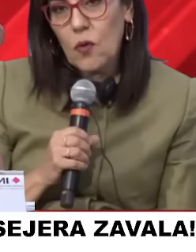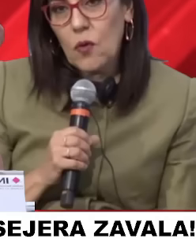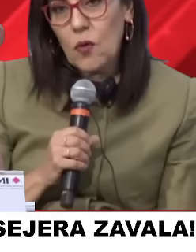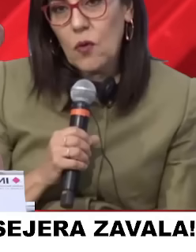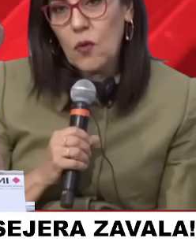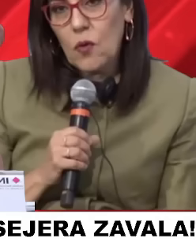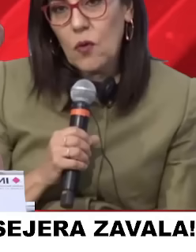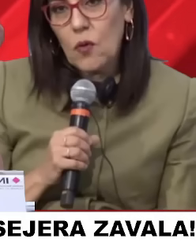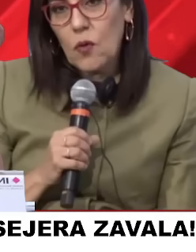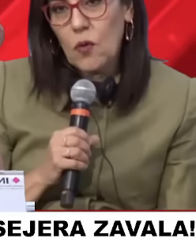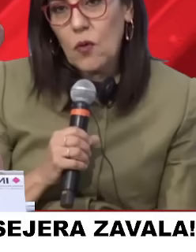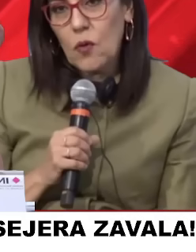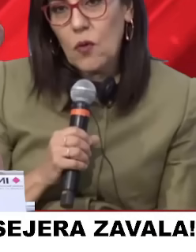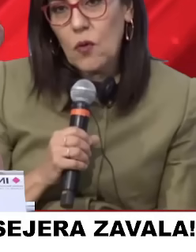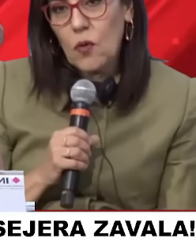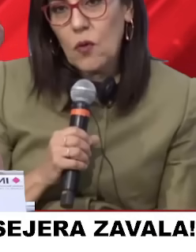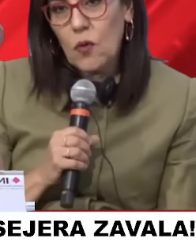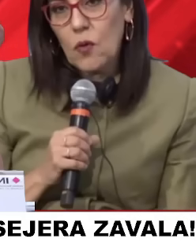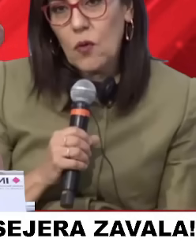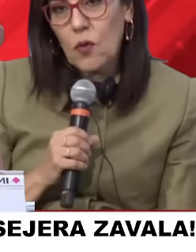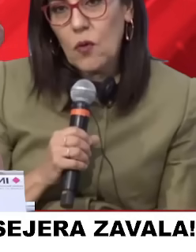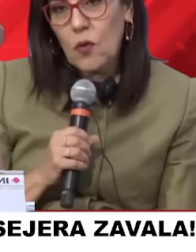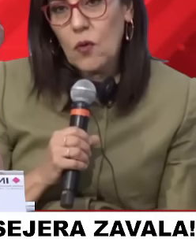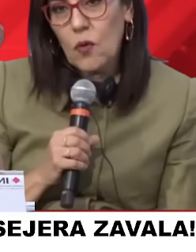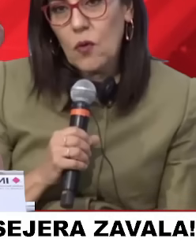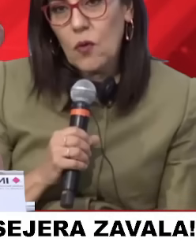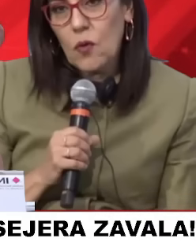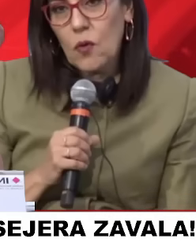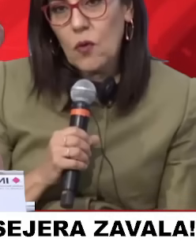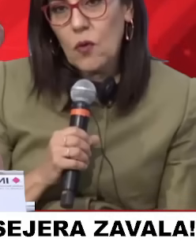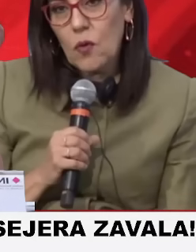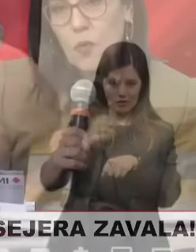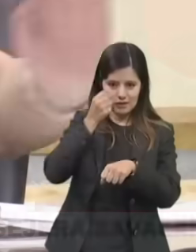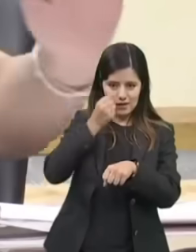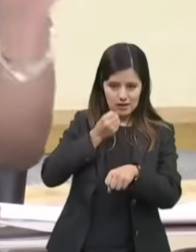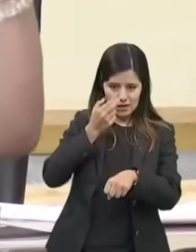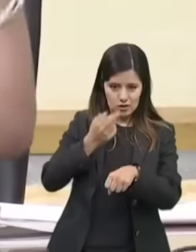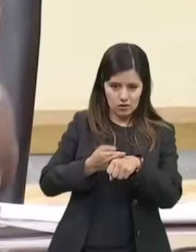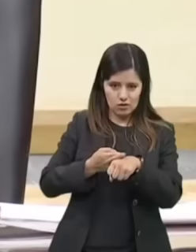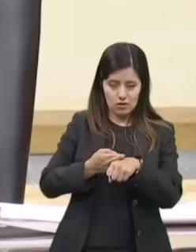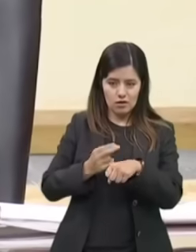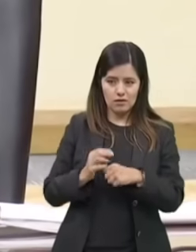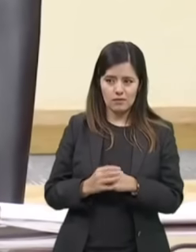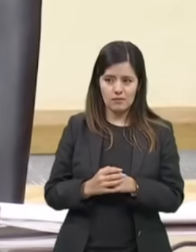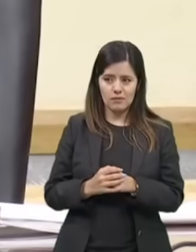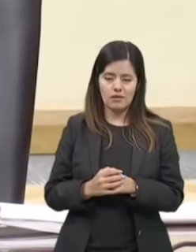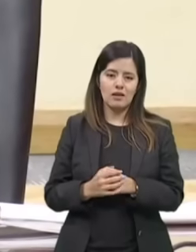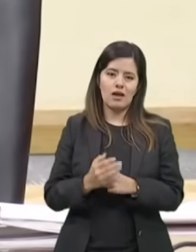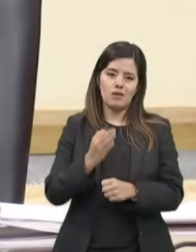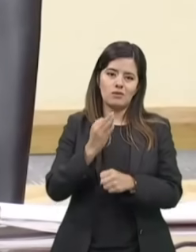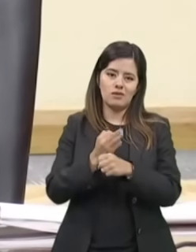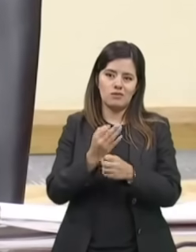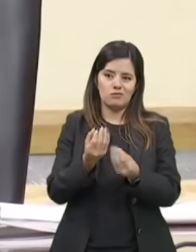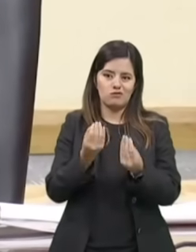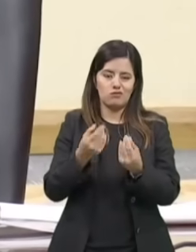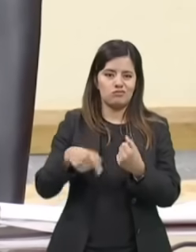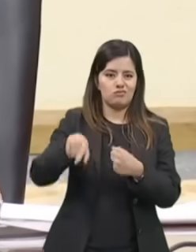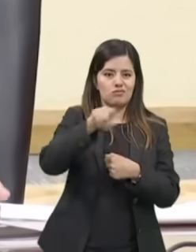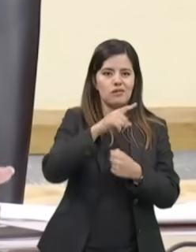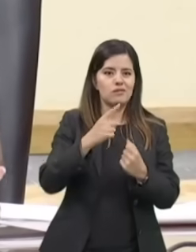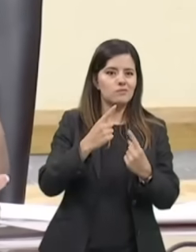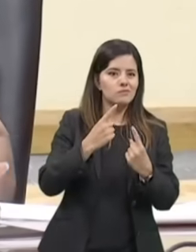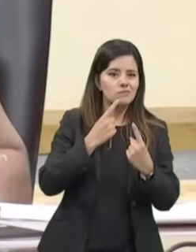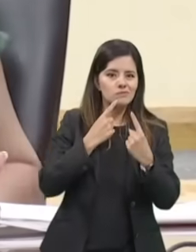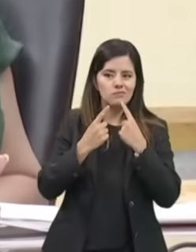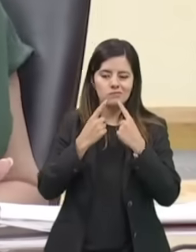porque tendría que ser considerado en lo que hace Claudia Zavala un desacato a